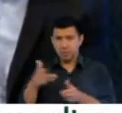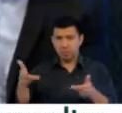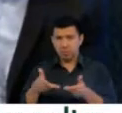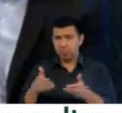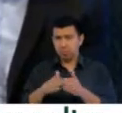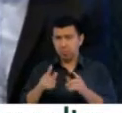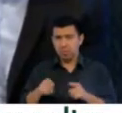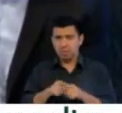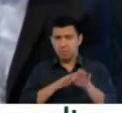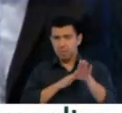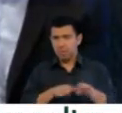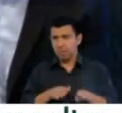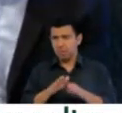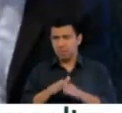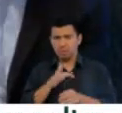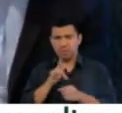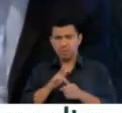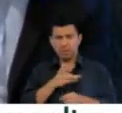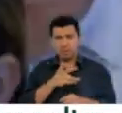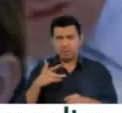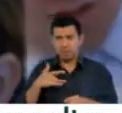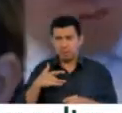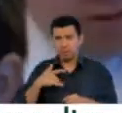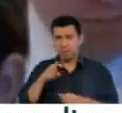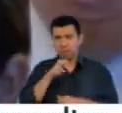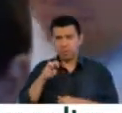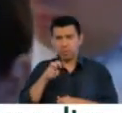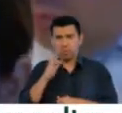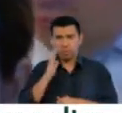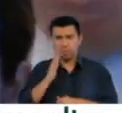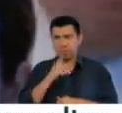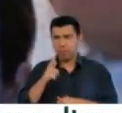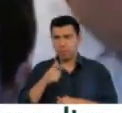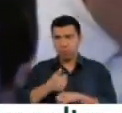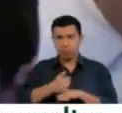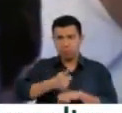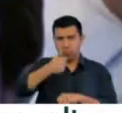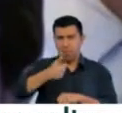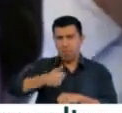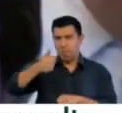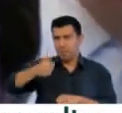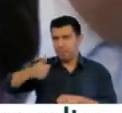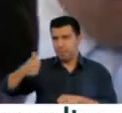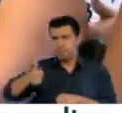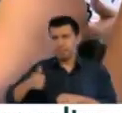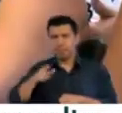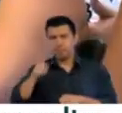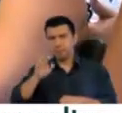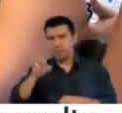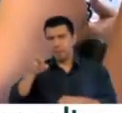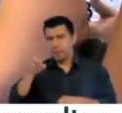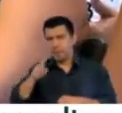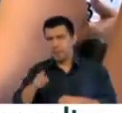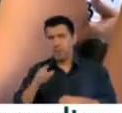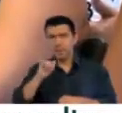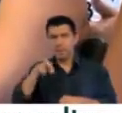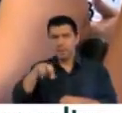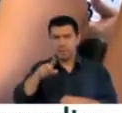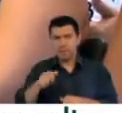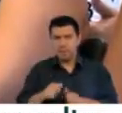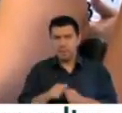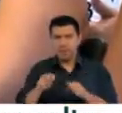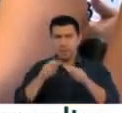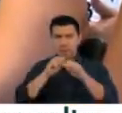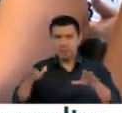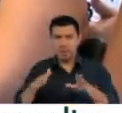de representantes del sector salud norte de Santander, además de gerentes de ESES e IPS de la red pública y privada. Se espera